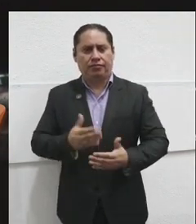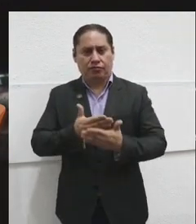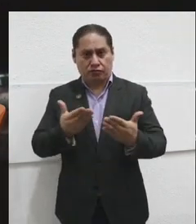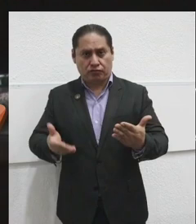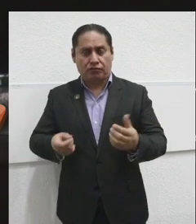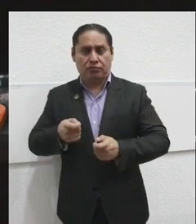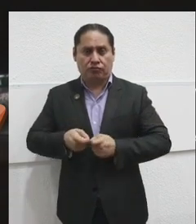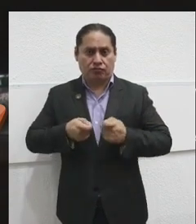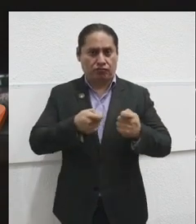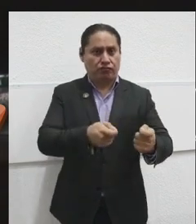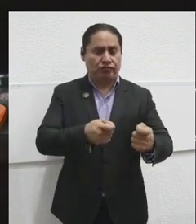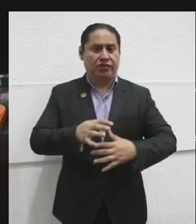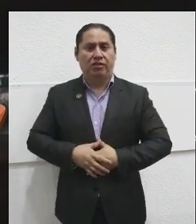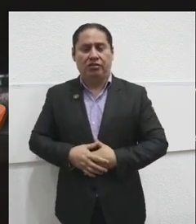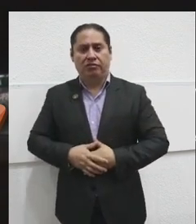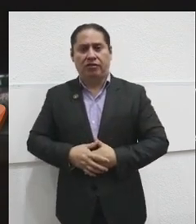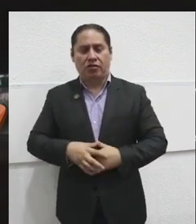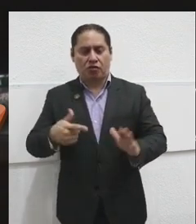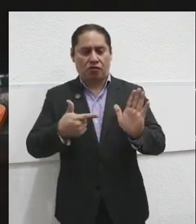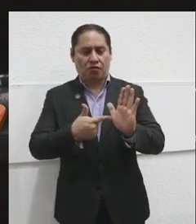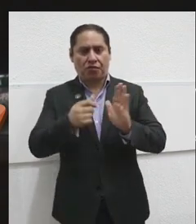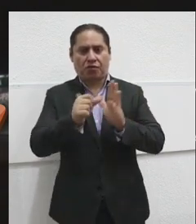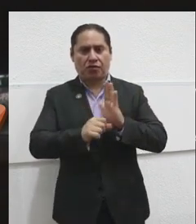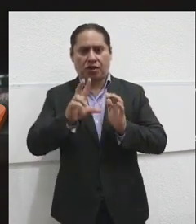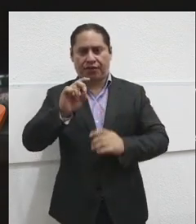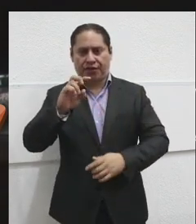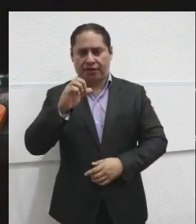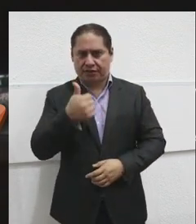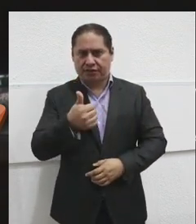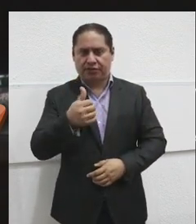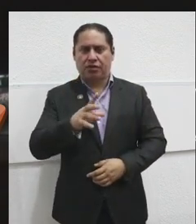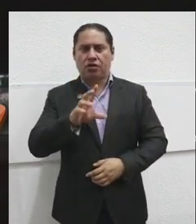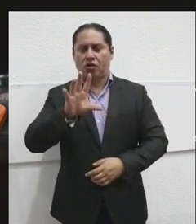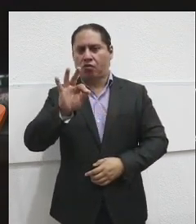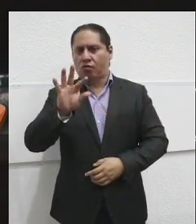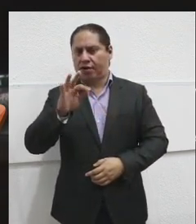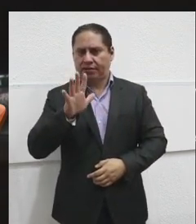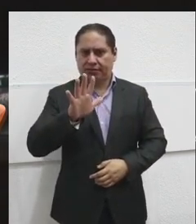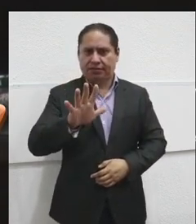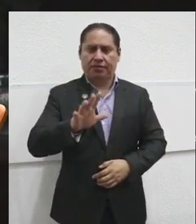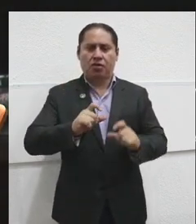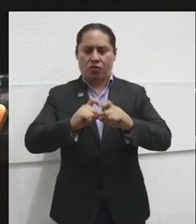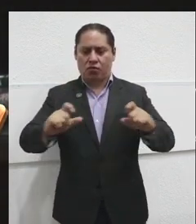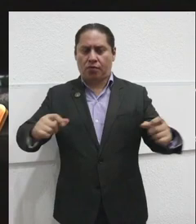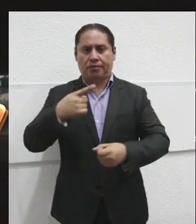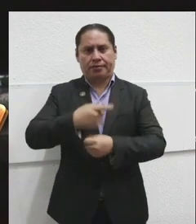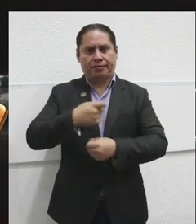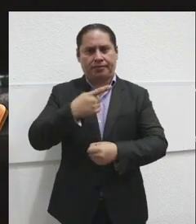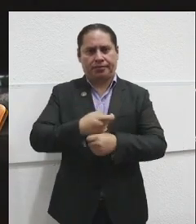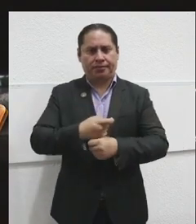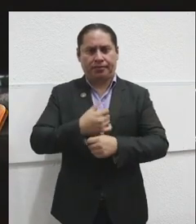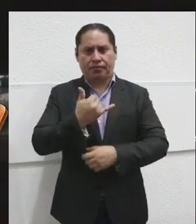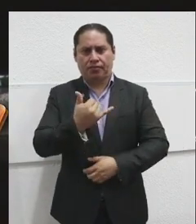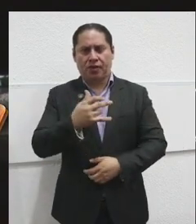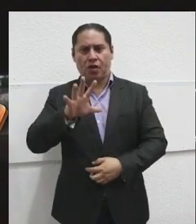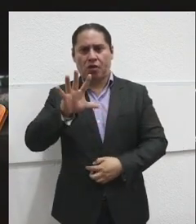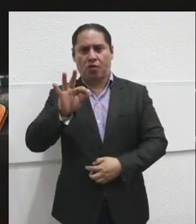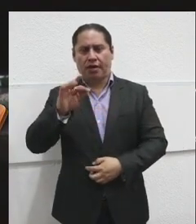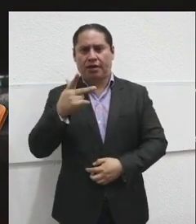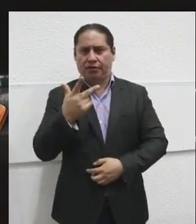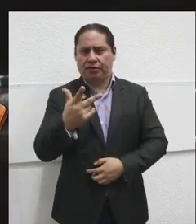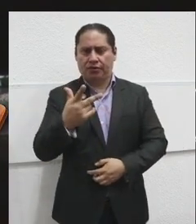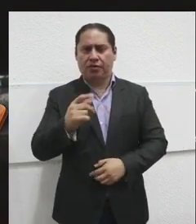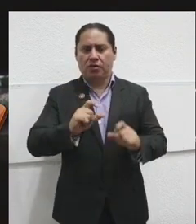y con fundamento en los artículos 36, 45, fracción 1 y